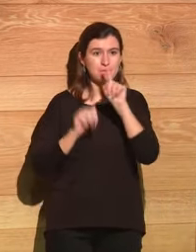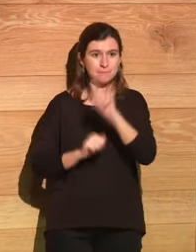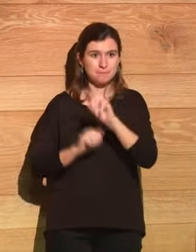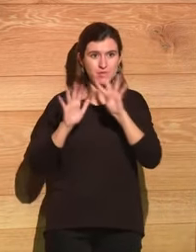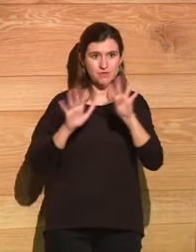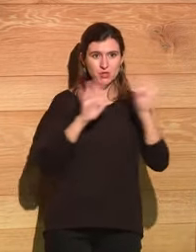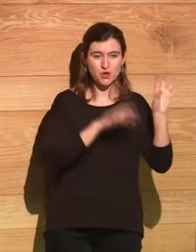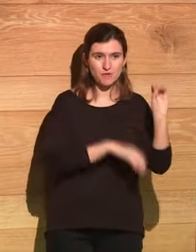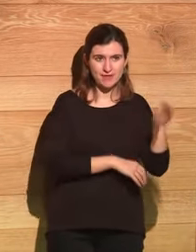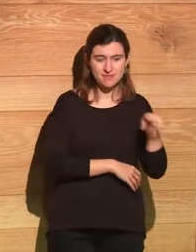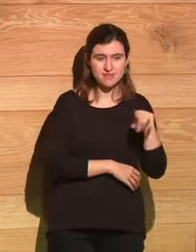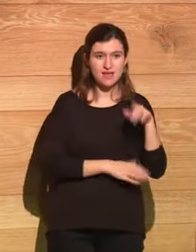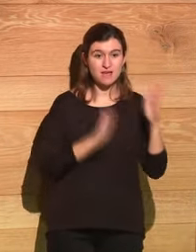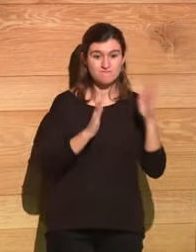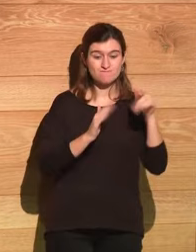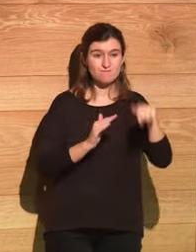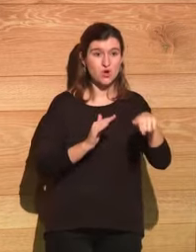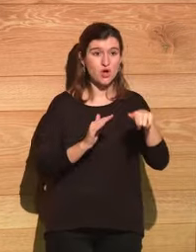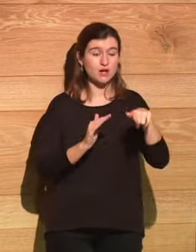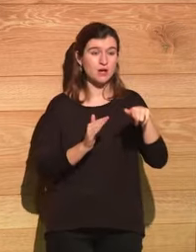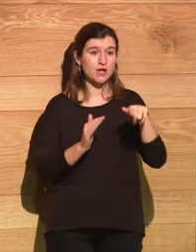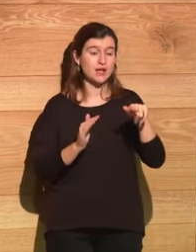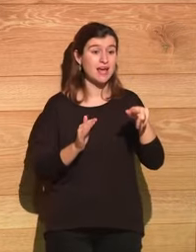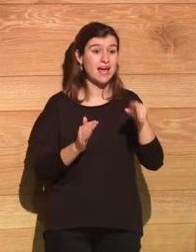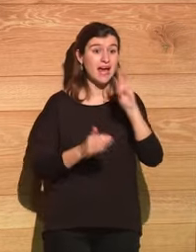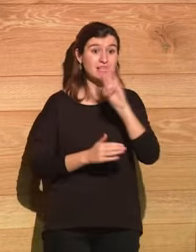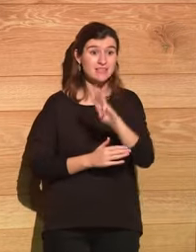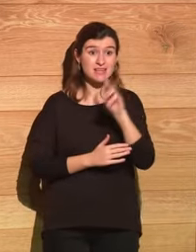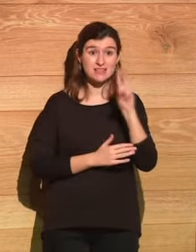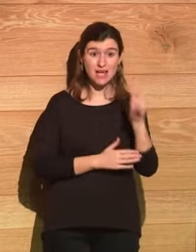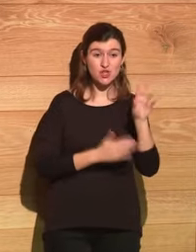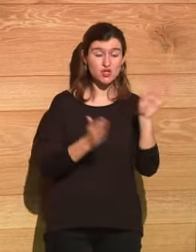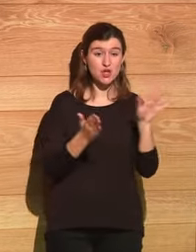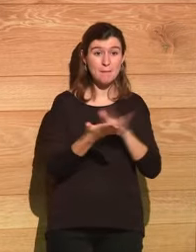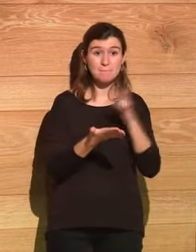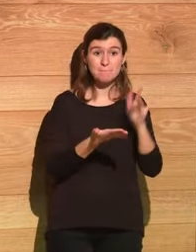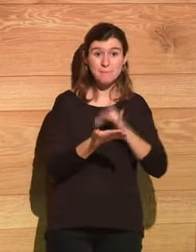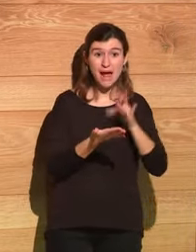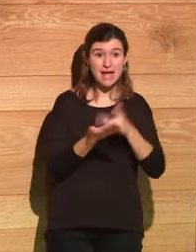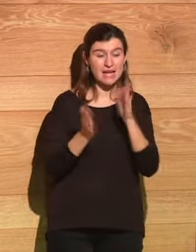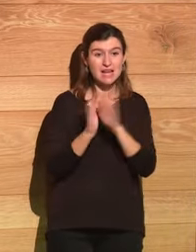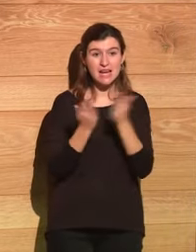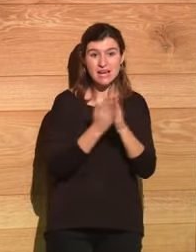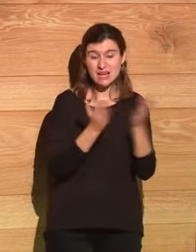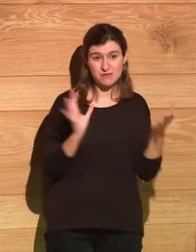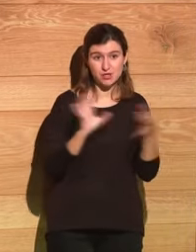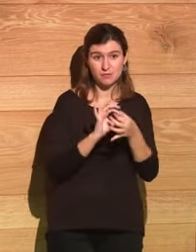tenía nada más y nada menos que 32 páginas destinadas solo a hablar de libros.